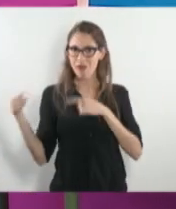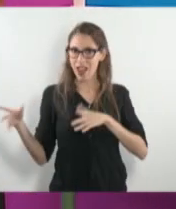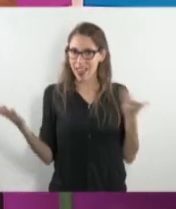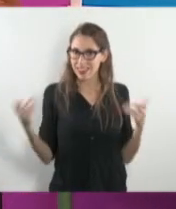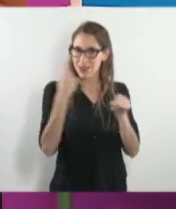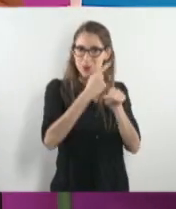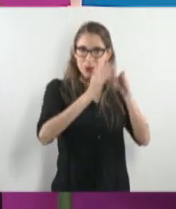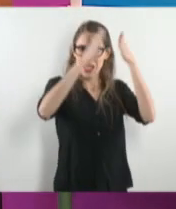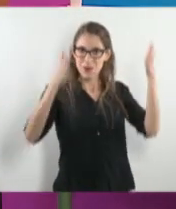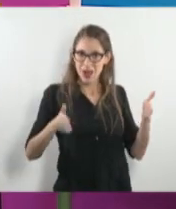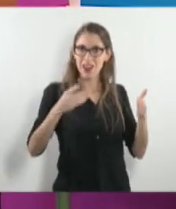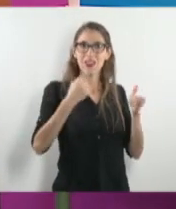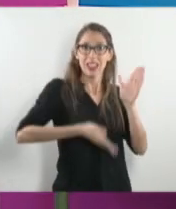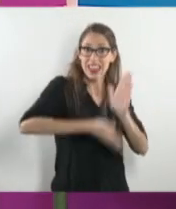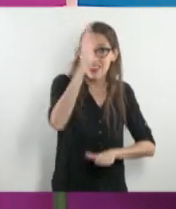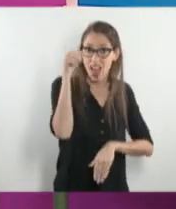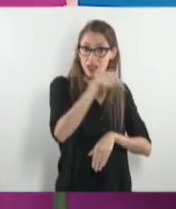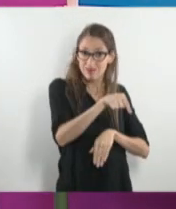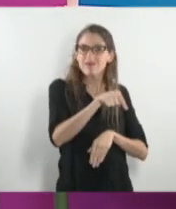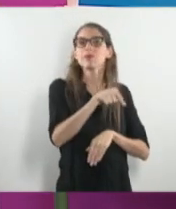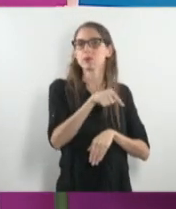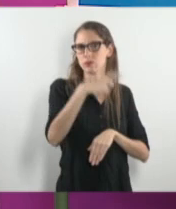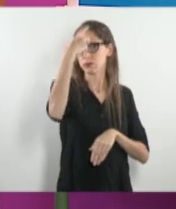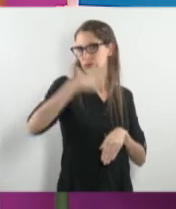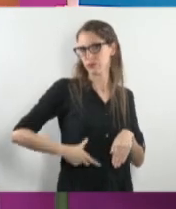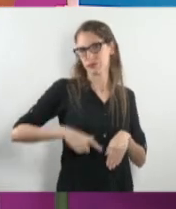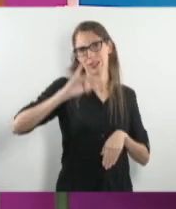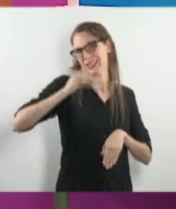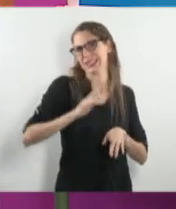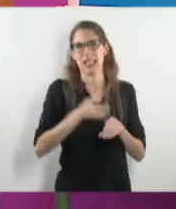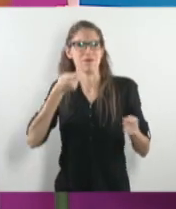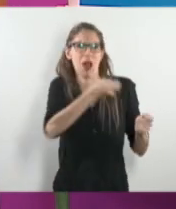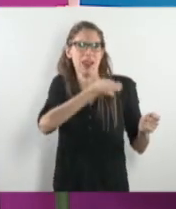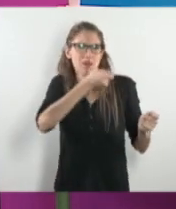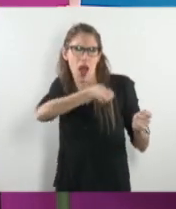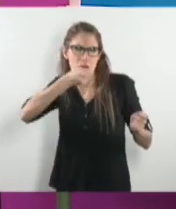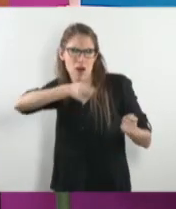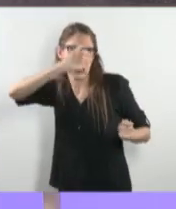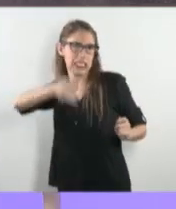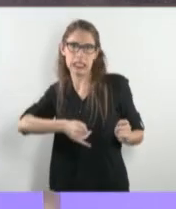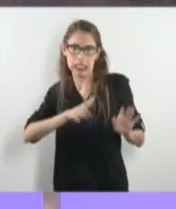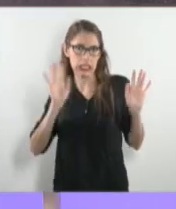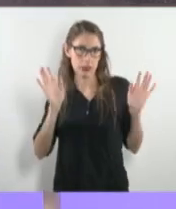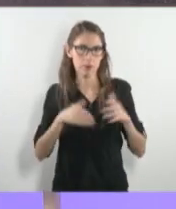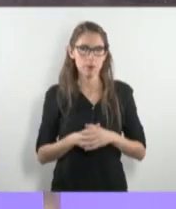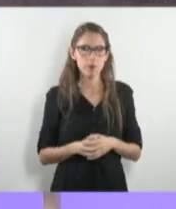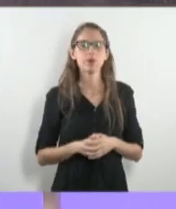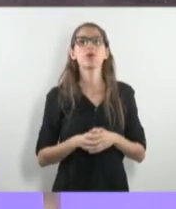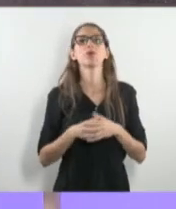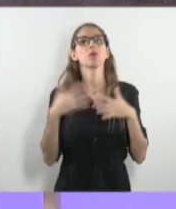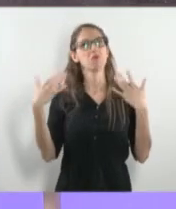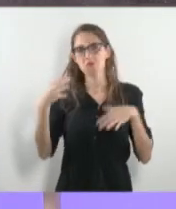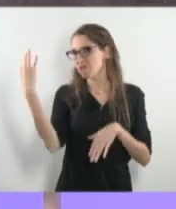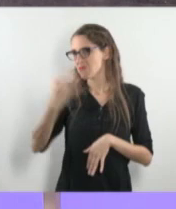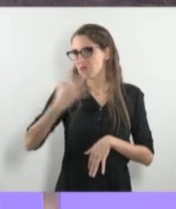ida, Fierro sí se lleva puestos a un par de personajes del poema. Excelente. Quien nos va a